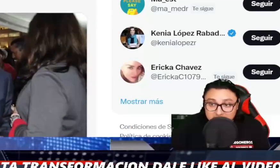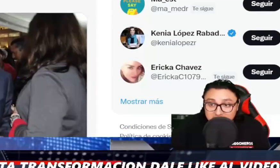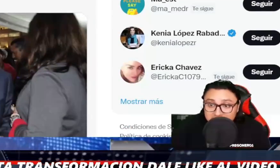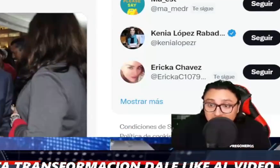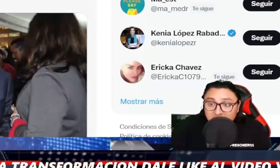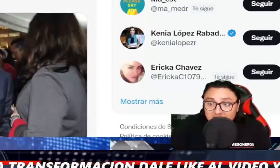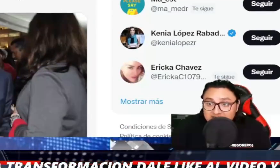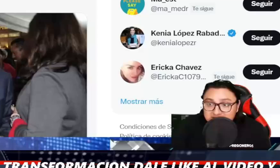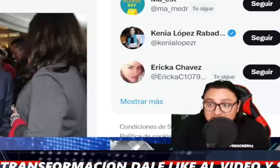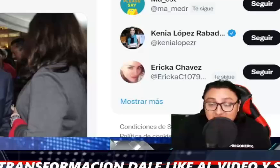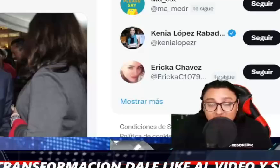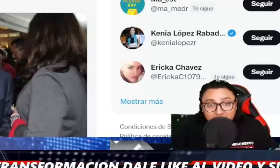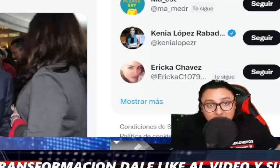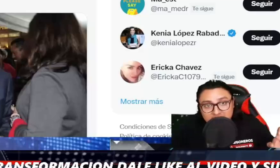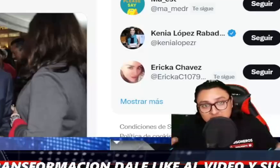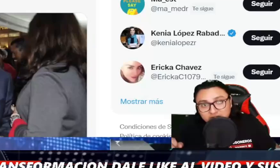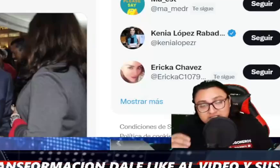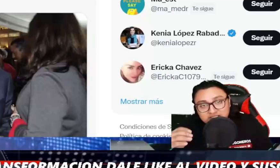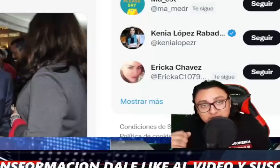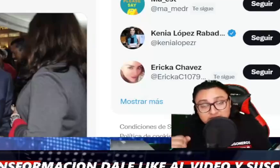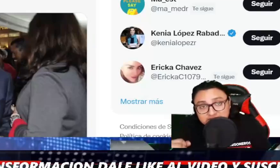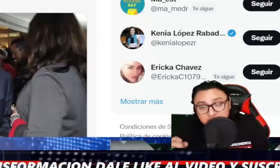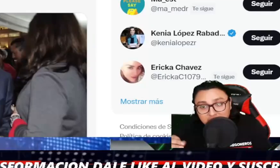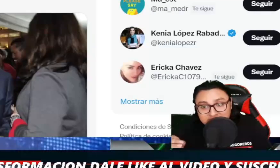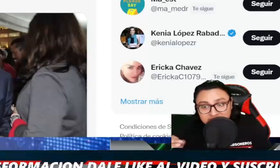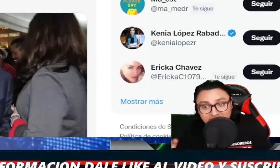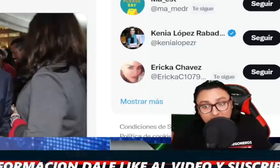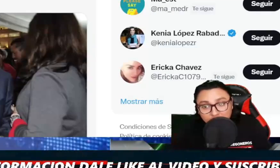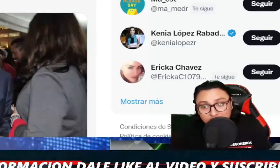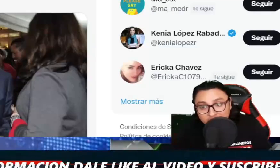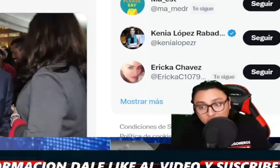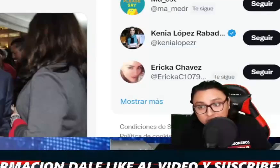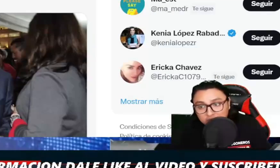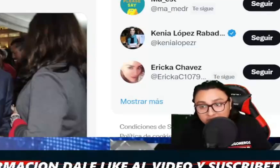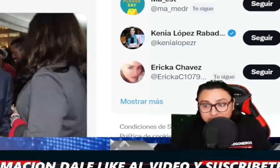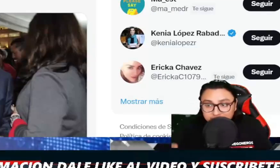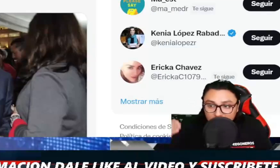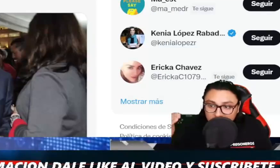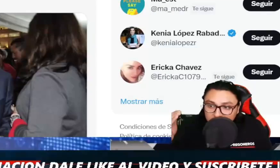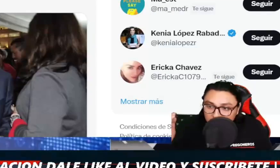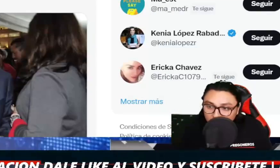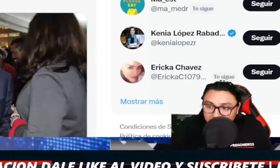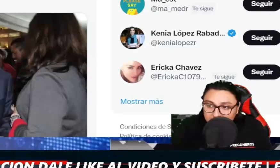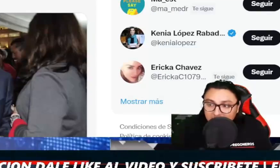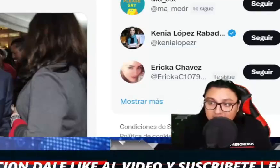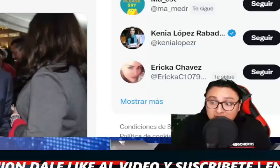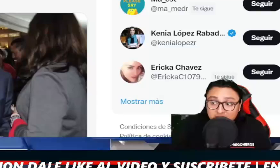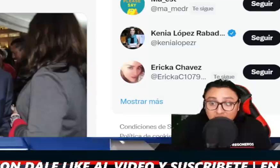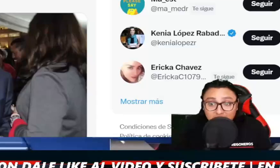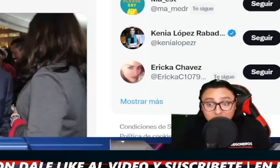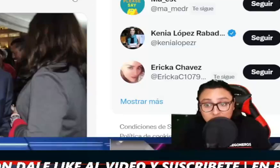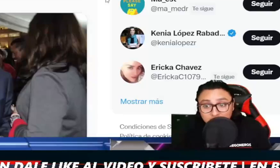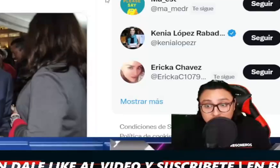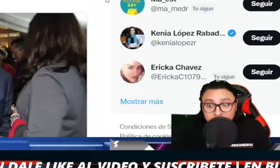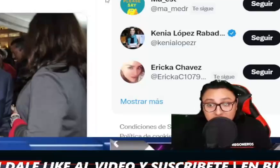Aristegui Noticias. Estas revelaciones de Francisco Labastida: AMLO pactó con el PRI, impunidad para Peña Nieto